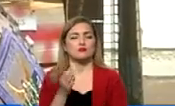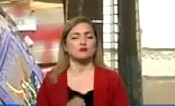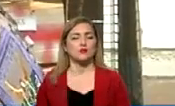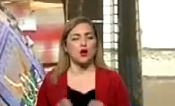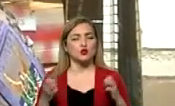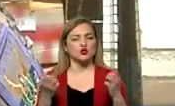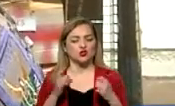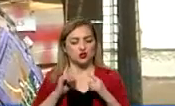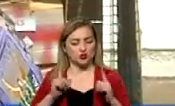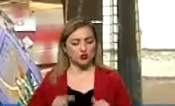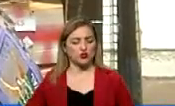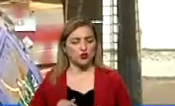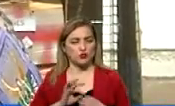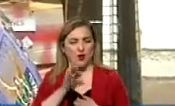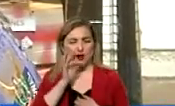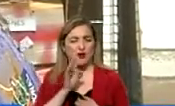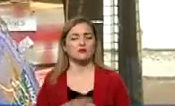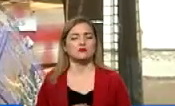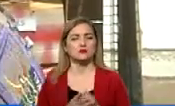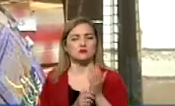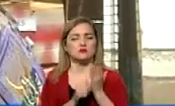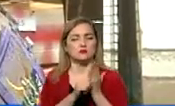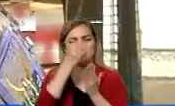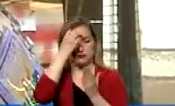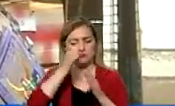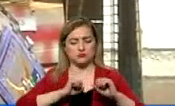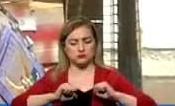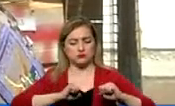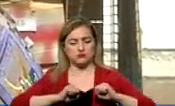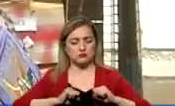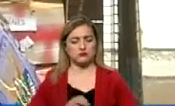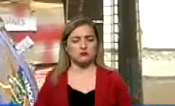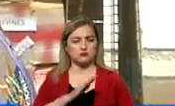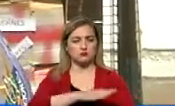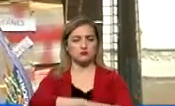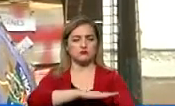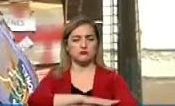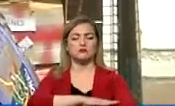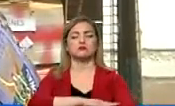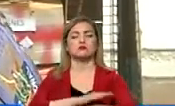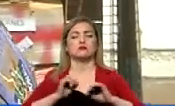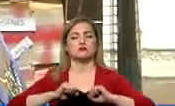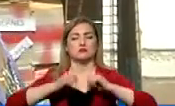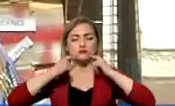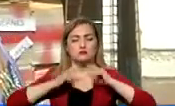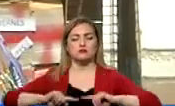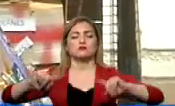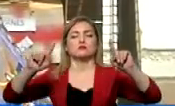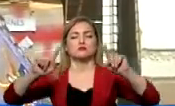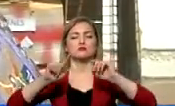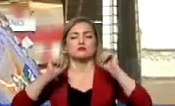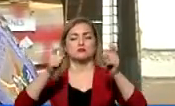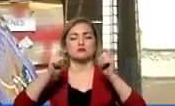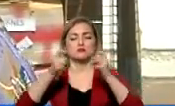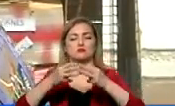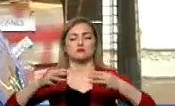las gestiones a través del Ministerio de Educación para que a través de su plataforma virtual se exponga todo